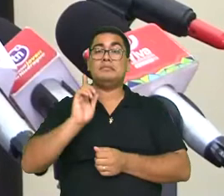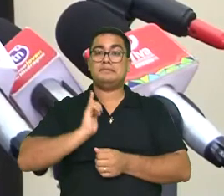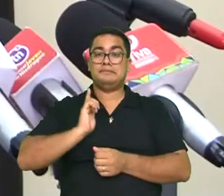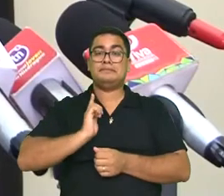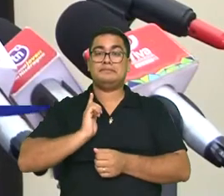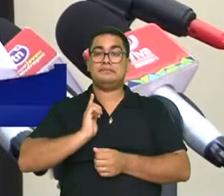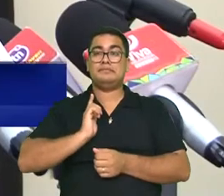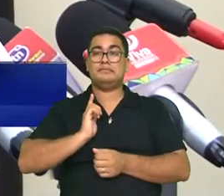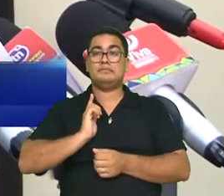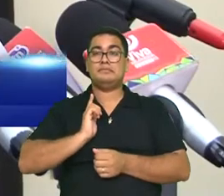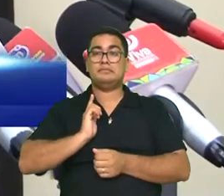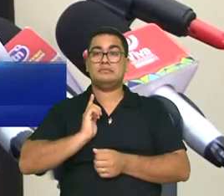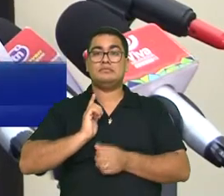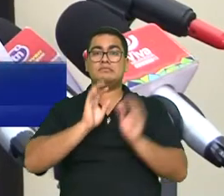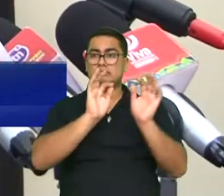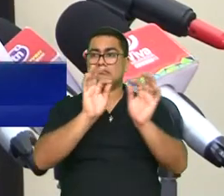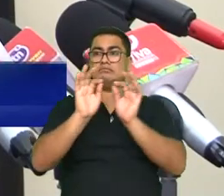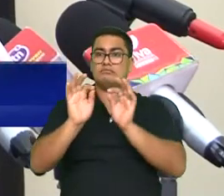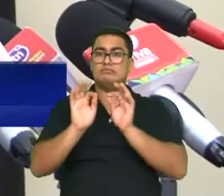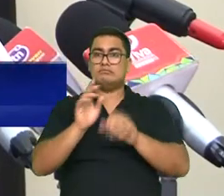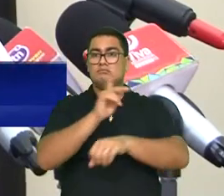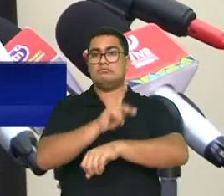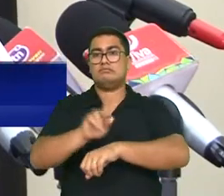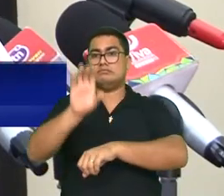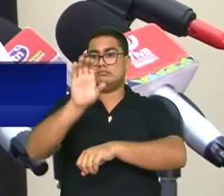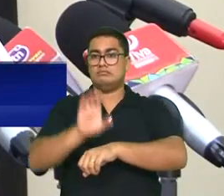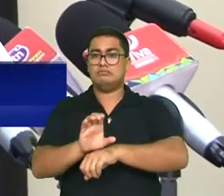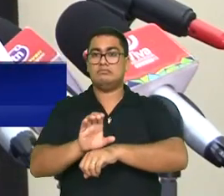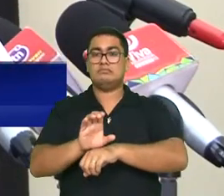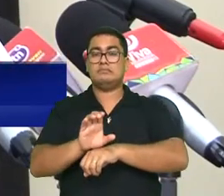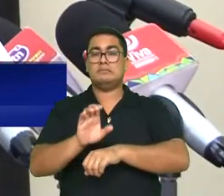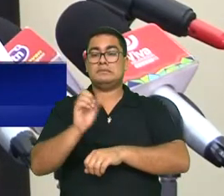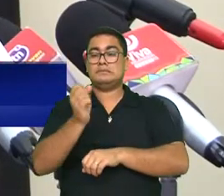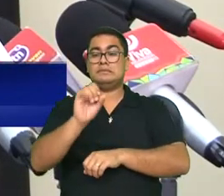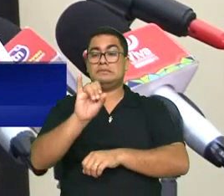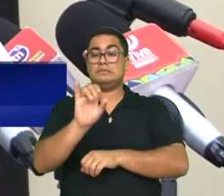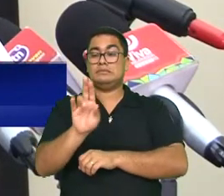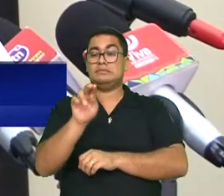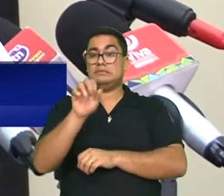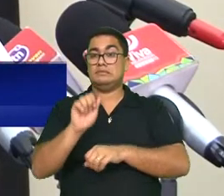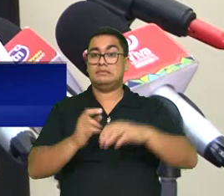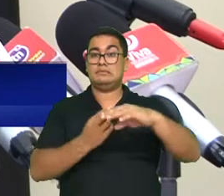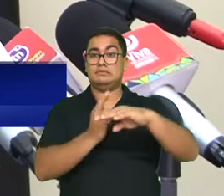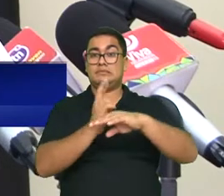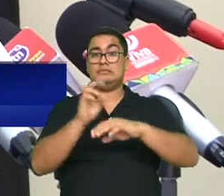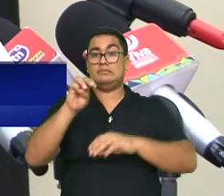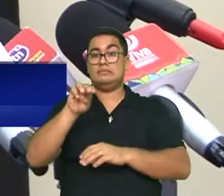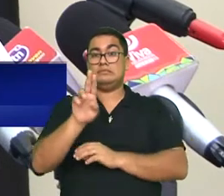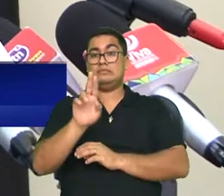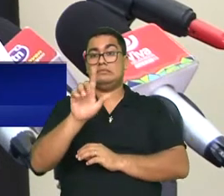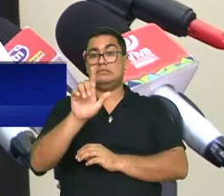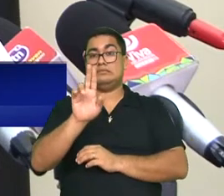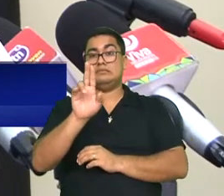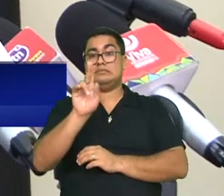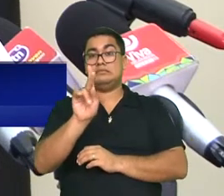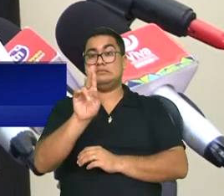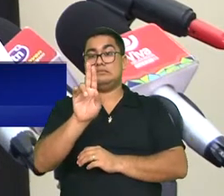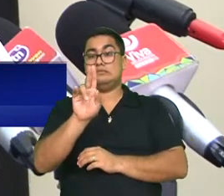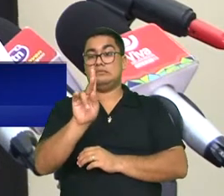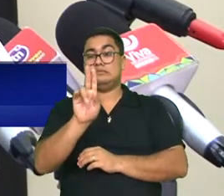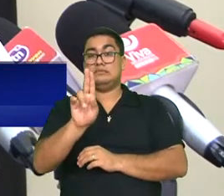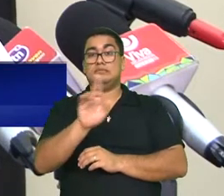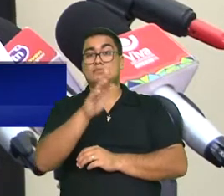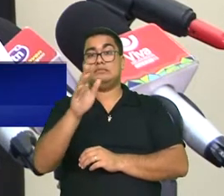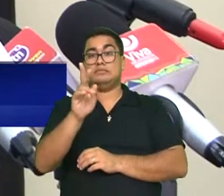manera general a Bilbao, Puerto Cabeza. Tenemos a Ciuna, El Rama, Mulucucú, Prinzapolca y